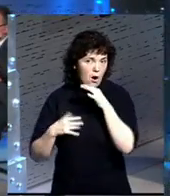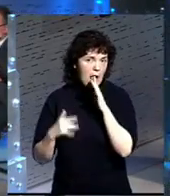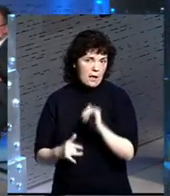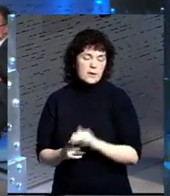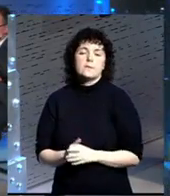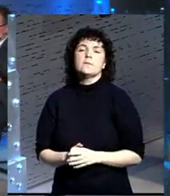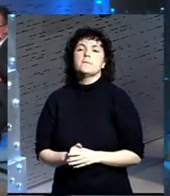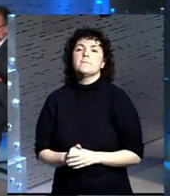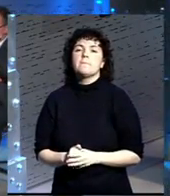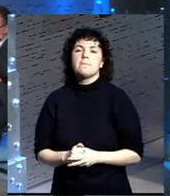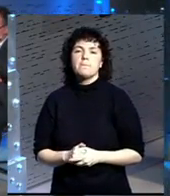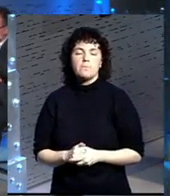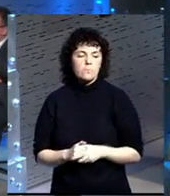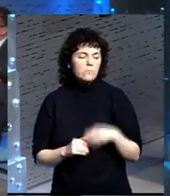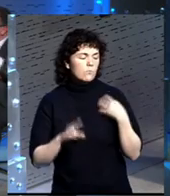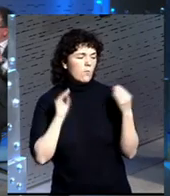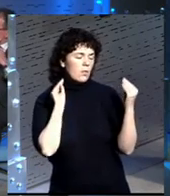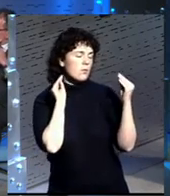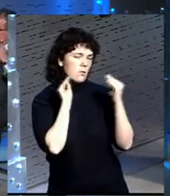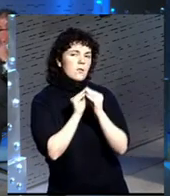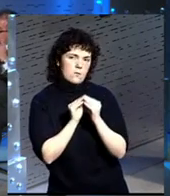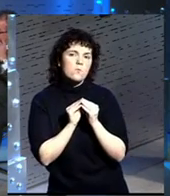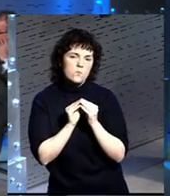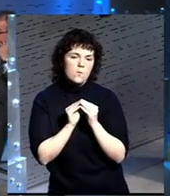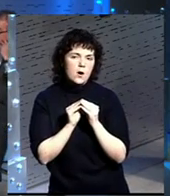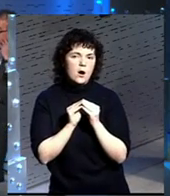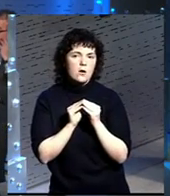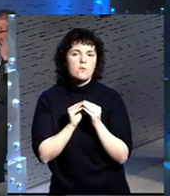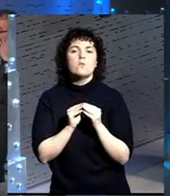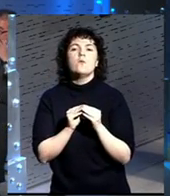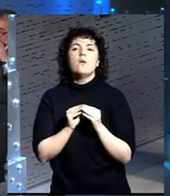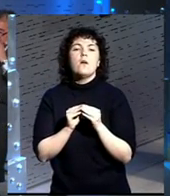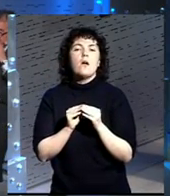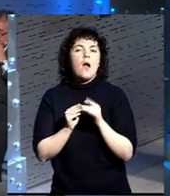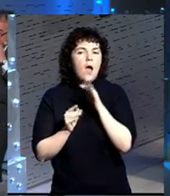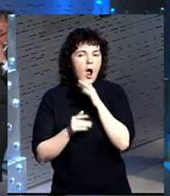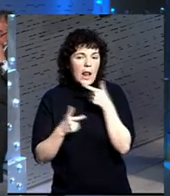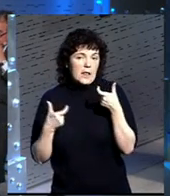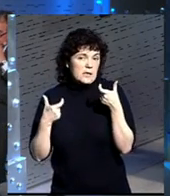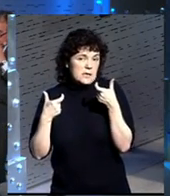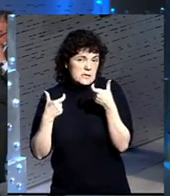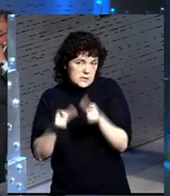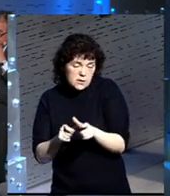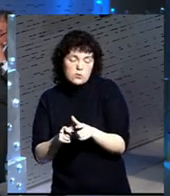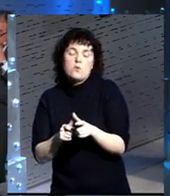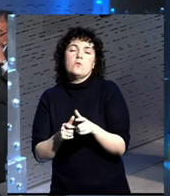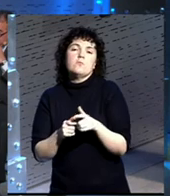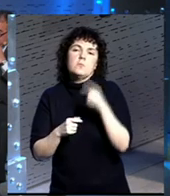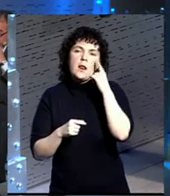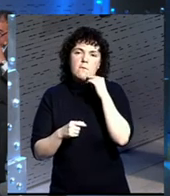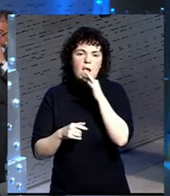absolutamente de acuerdo con Karina. La cadena de valor del sector de la banca retail, de la banca comercial, se